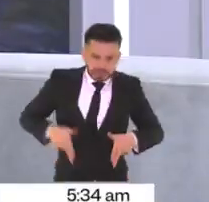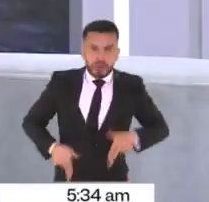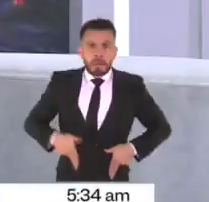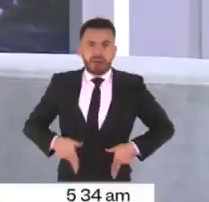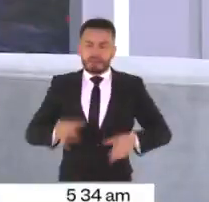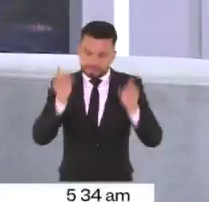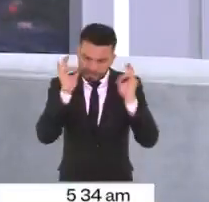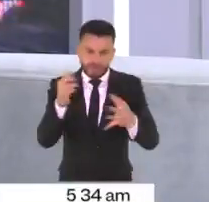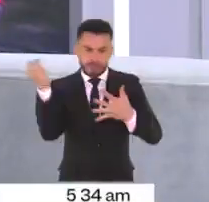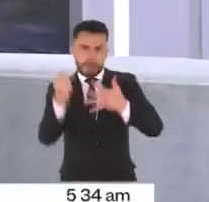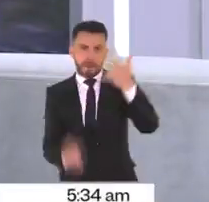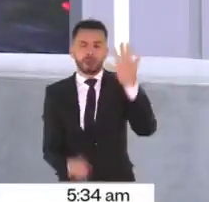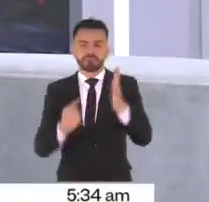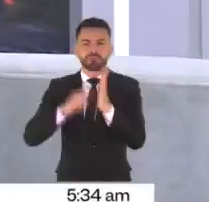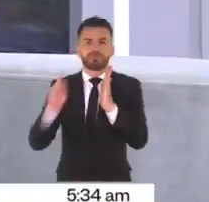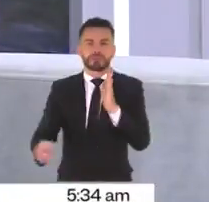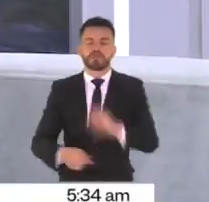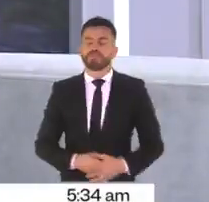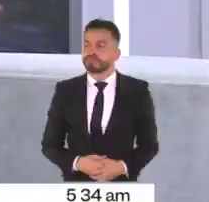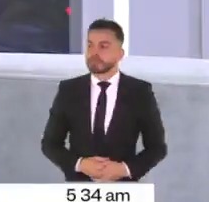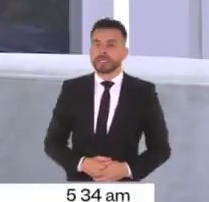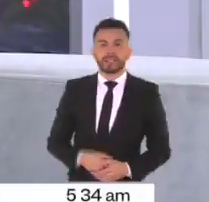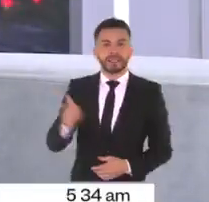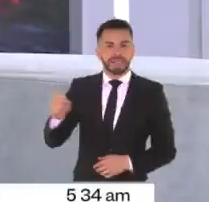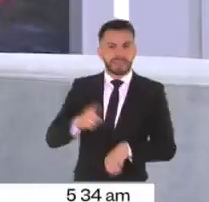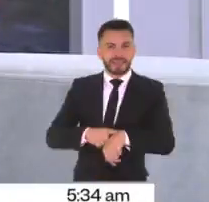534 avanzamos mucho cuidado con el licor que consumen por estos días de F